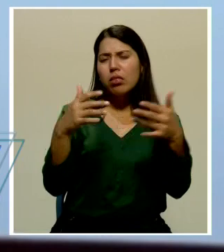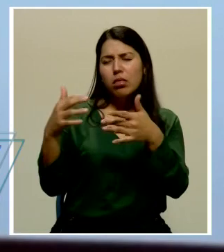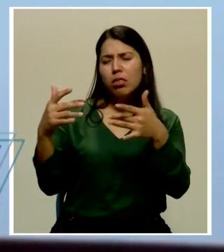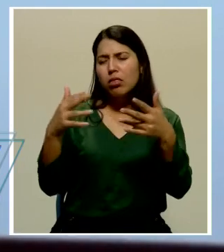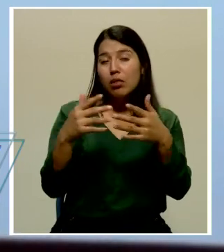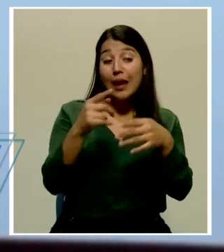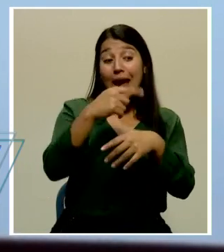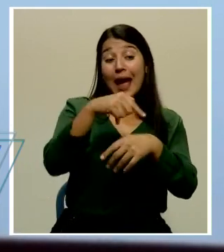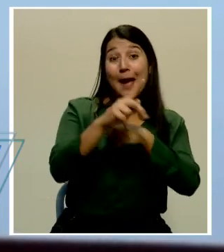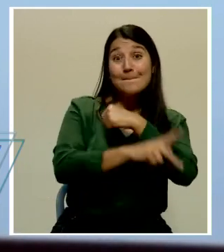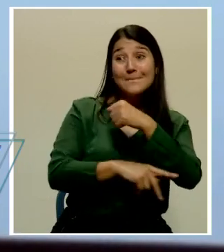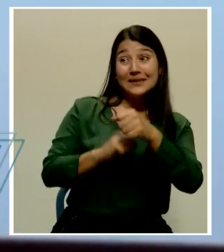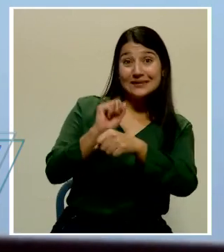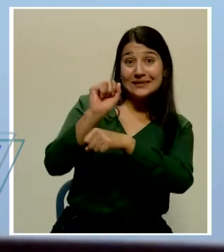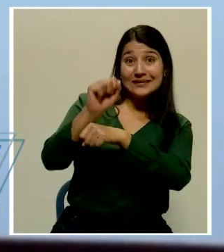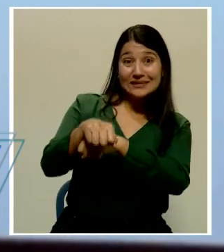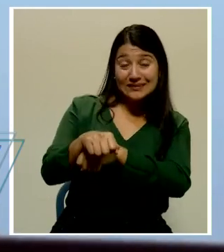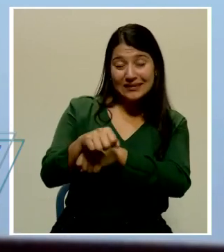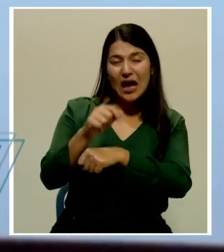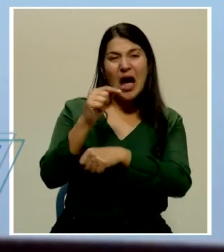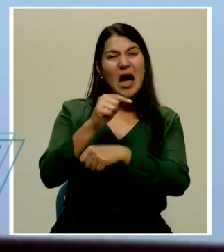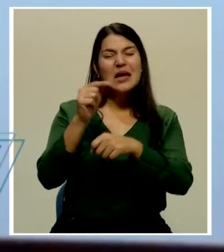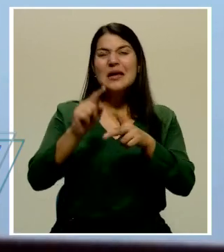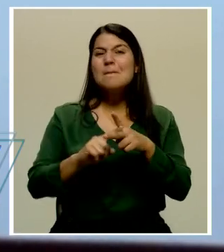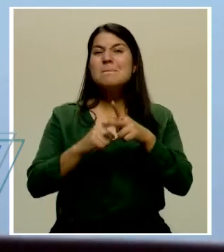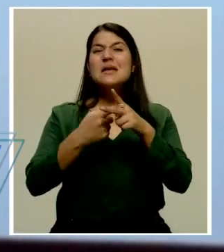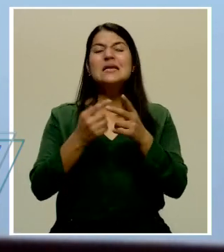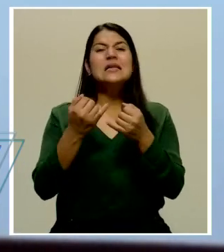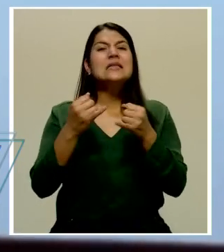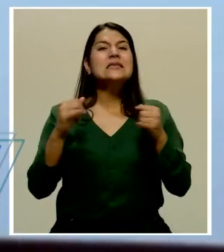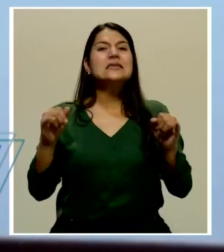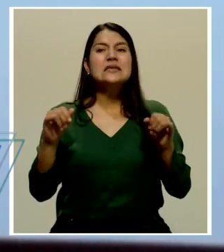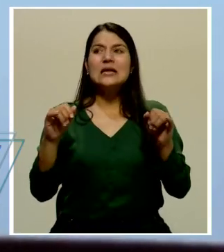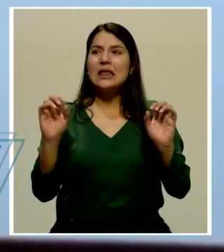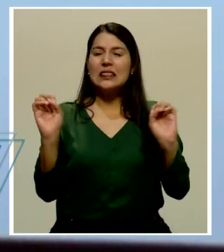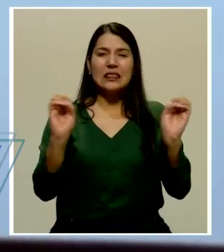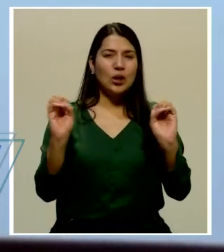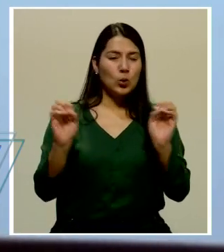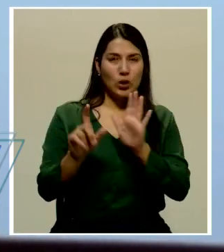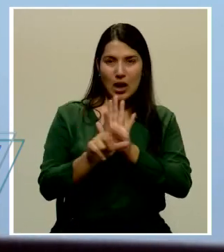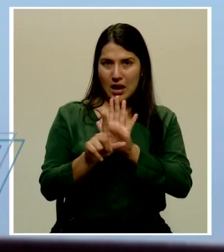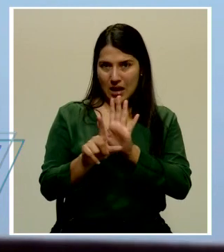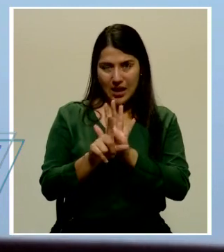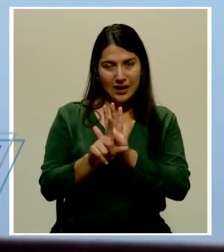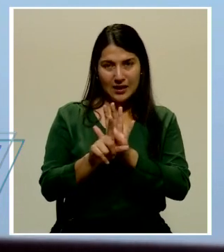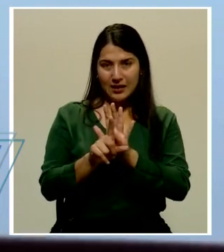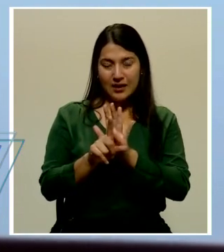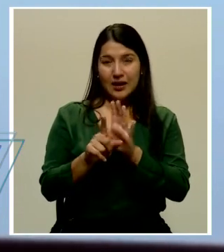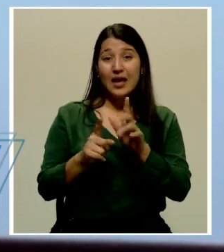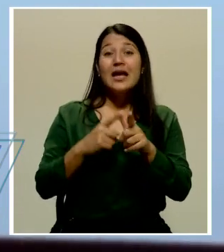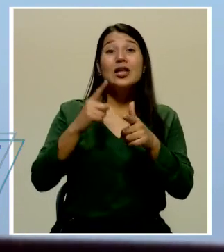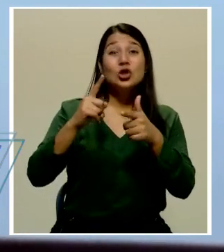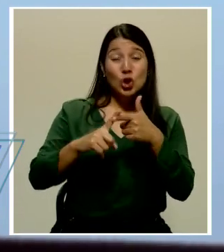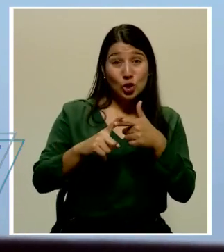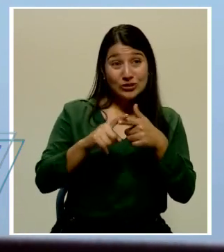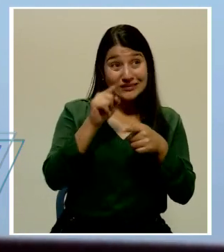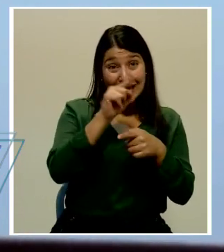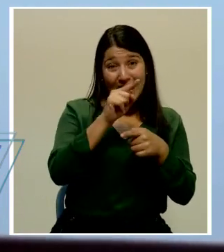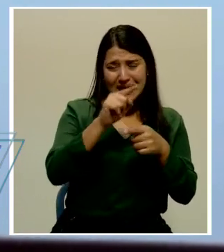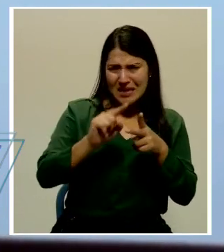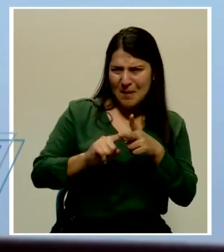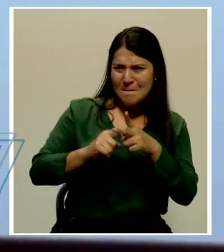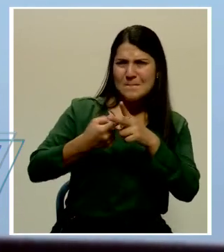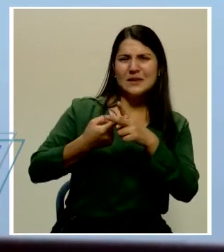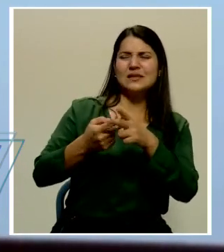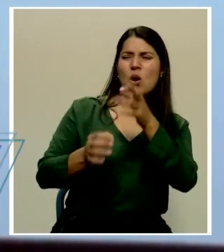sin ningún precedente normativo y demás a juzgar los crímenes que se cometieron